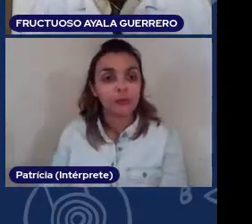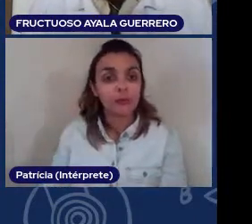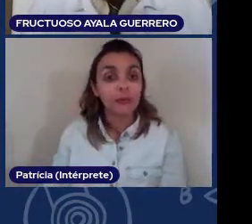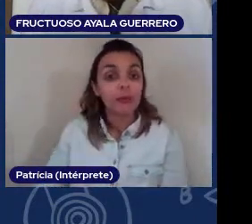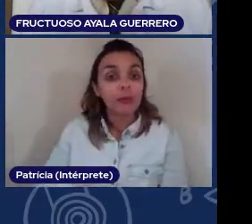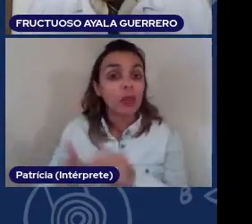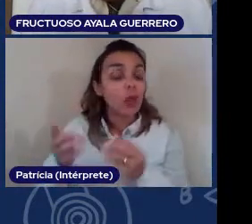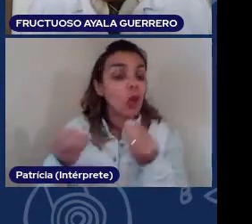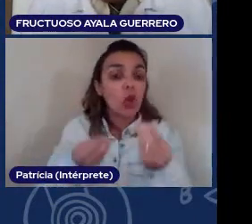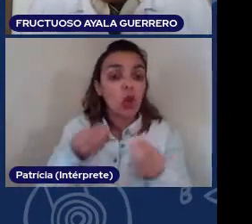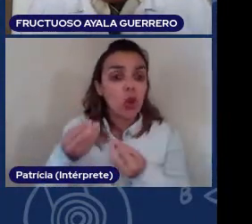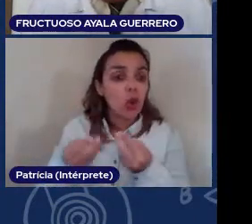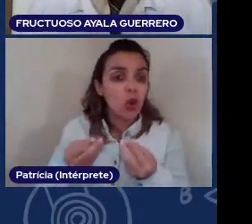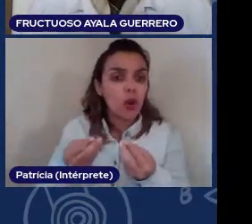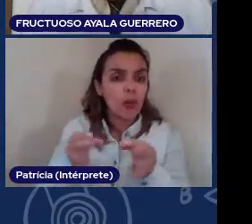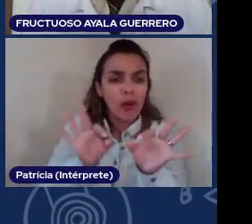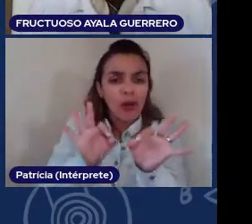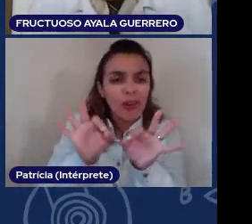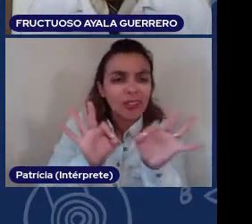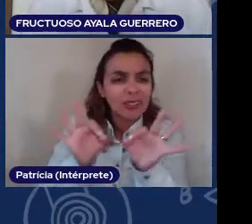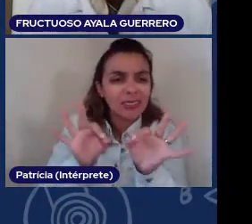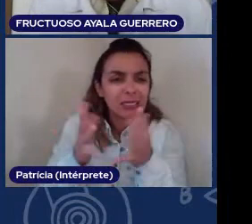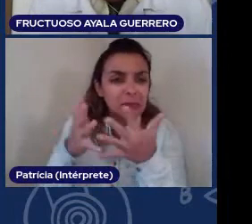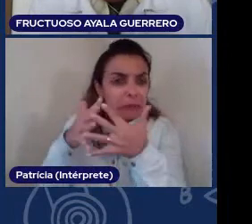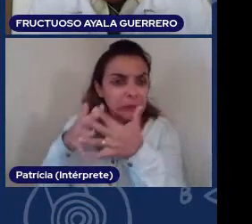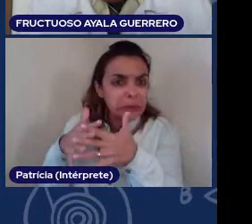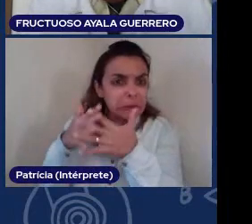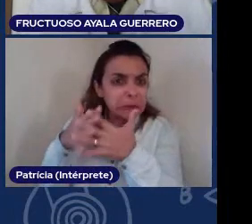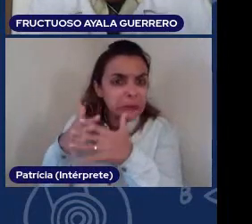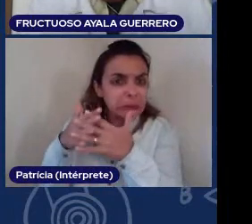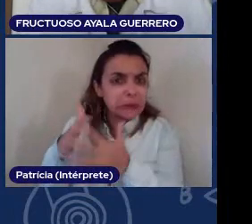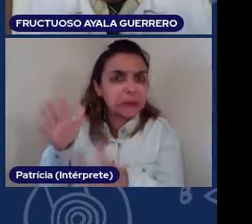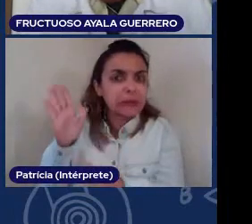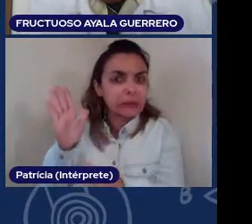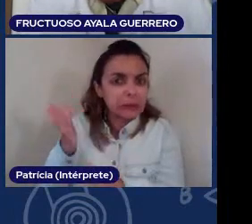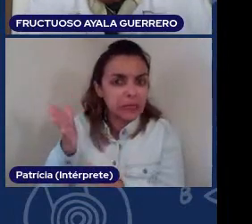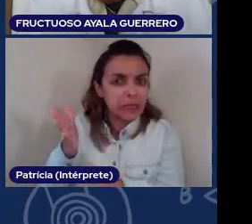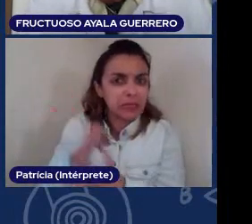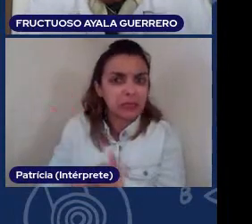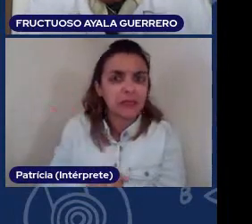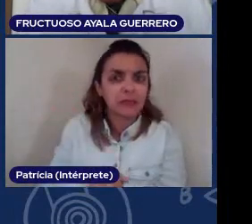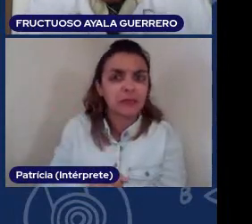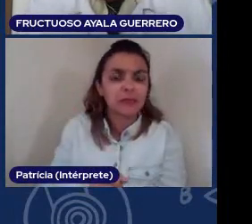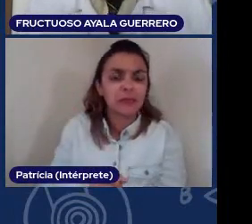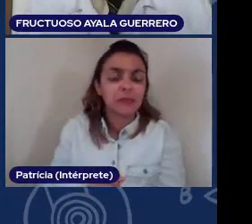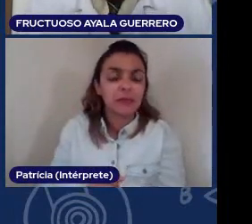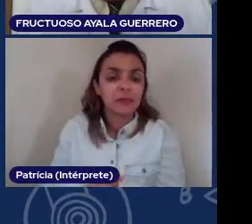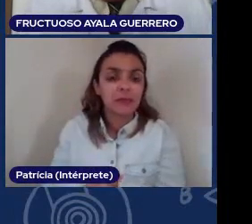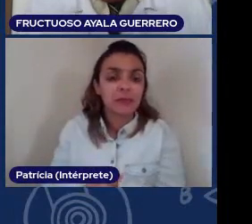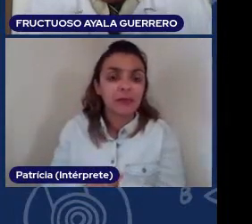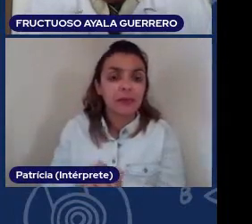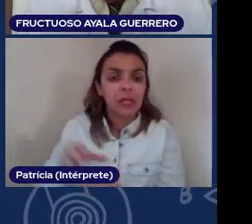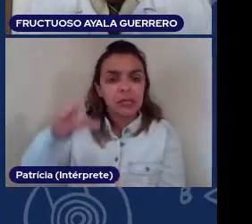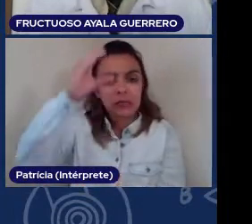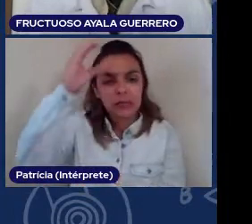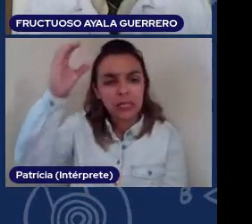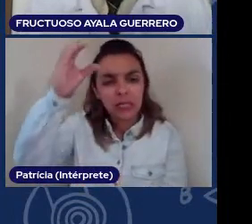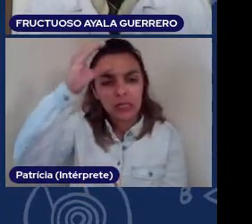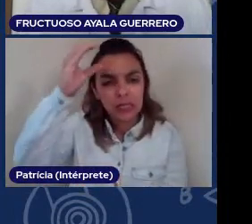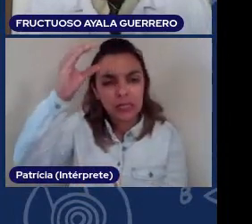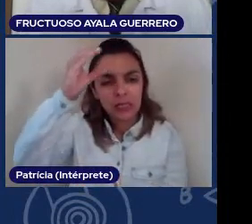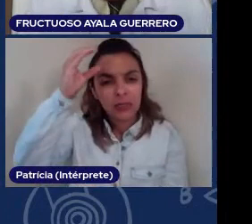manera muy complicada. Ya se dieron cuenta que en el transcurso del desarrollo cerebral, durante